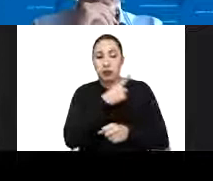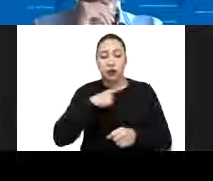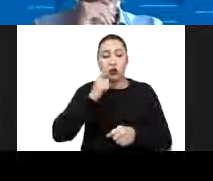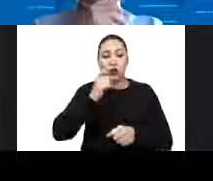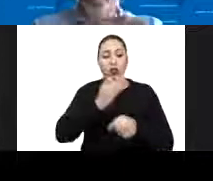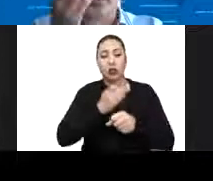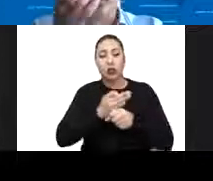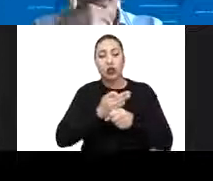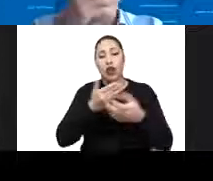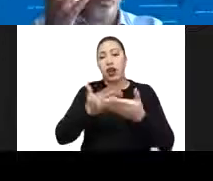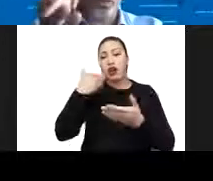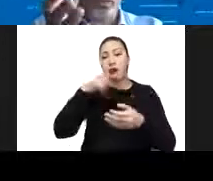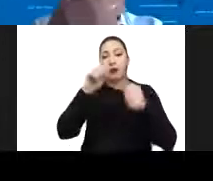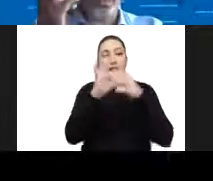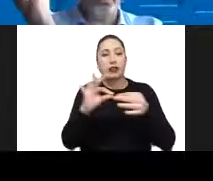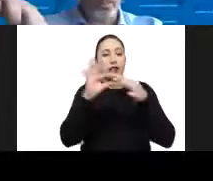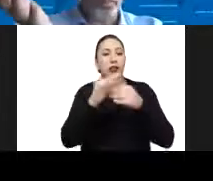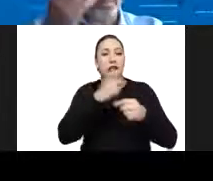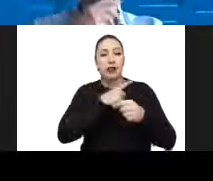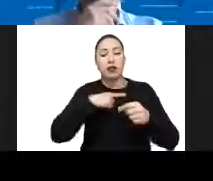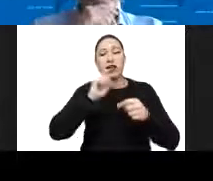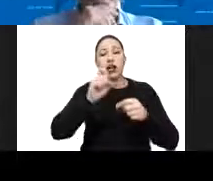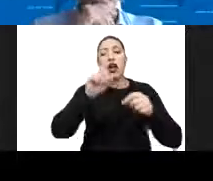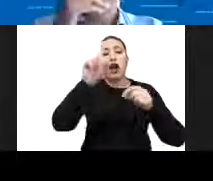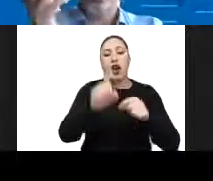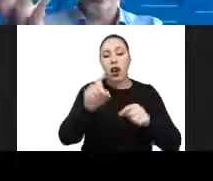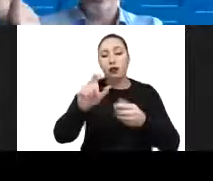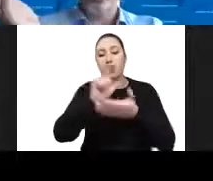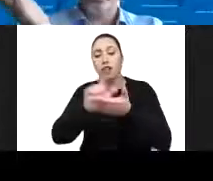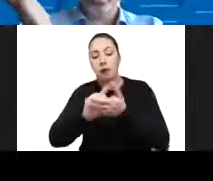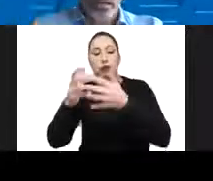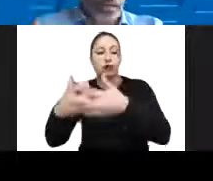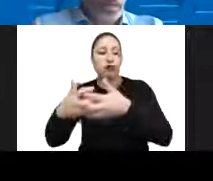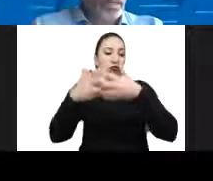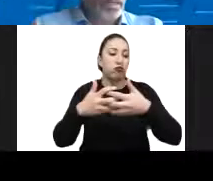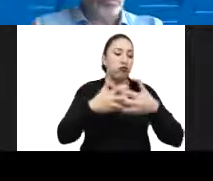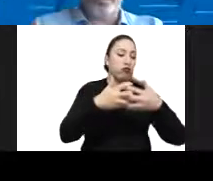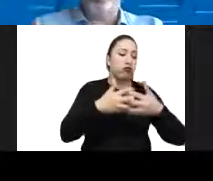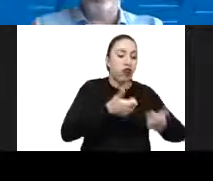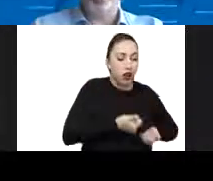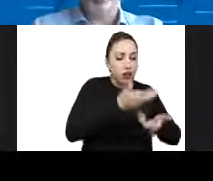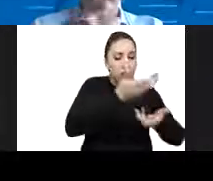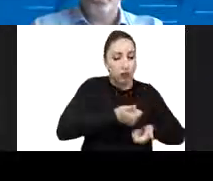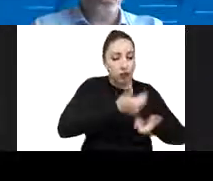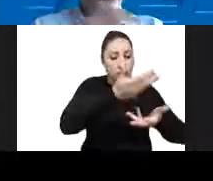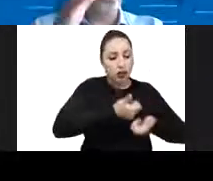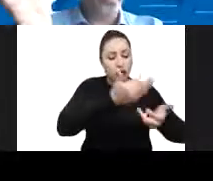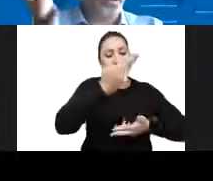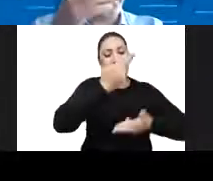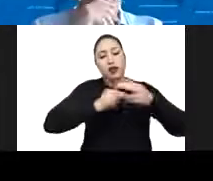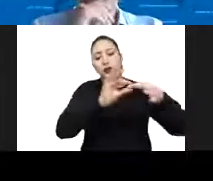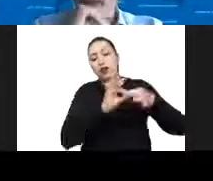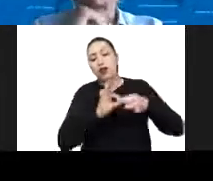decía anteriormente, quitamos el agua, la limpiamos, la enviamos a la red, la capturamos de vuelta el agua